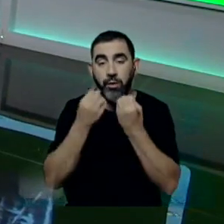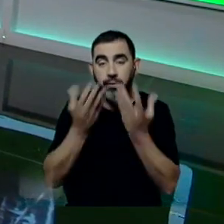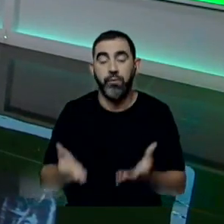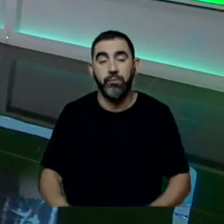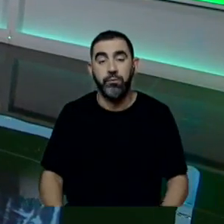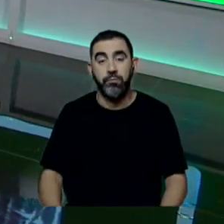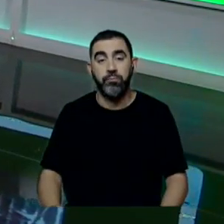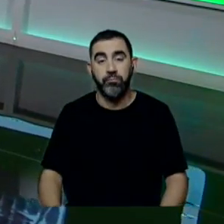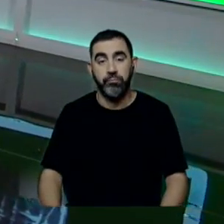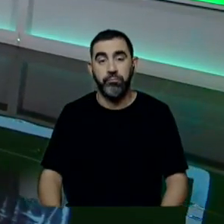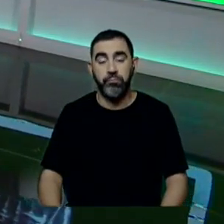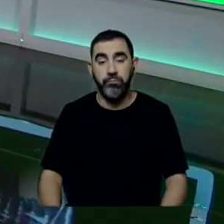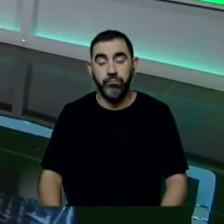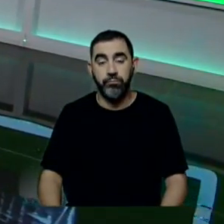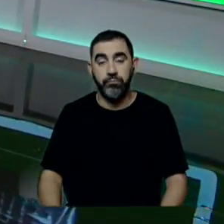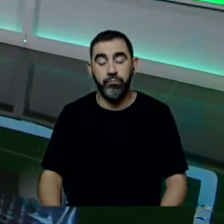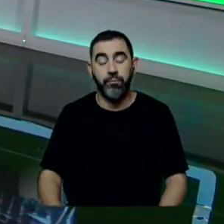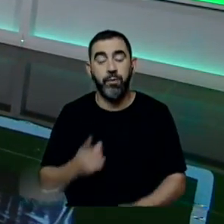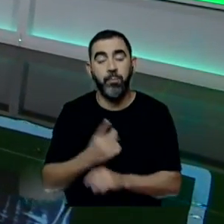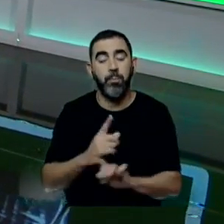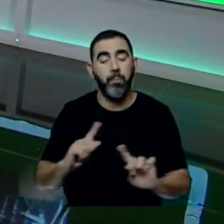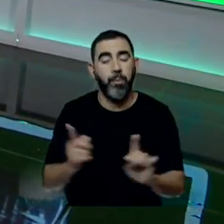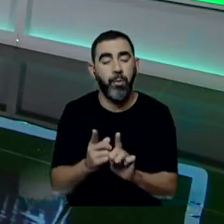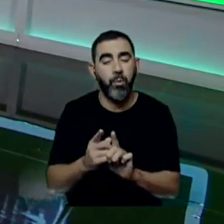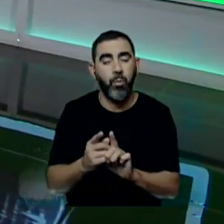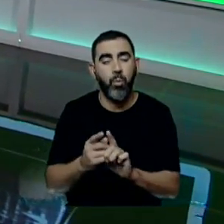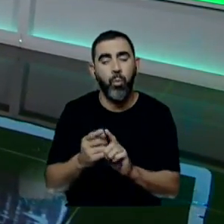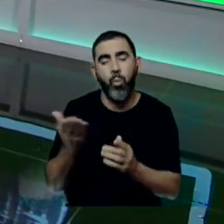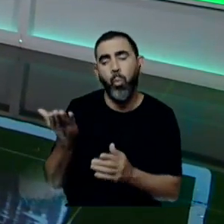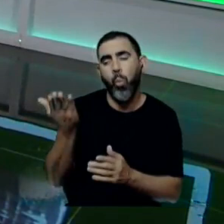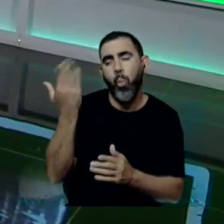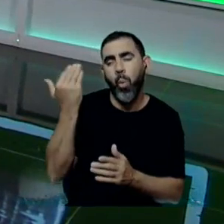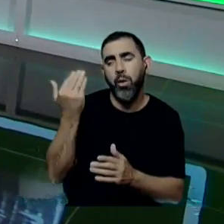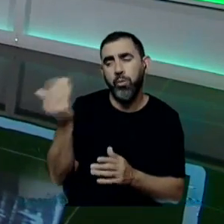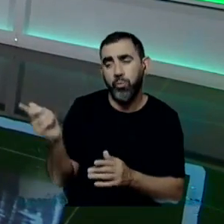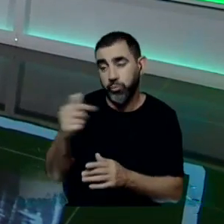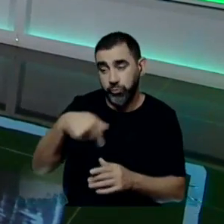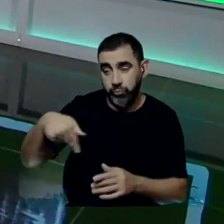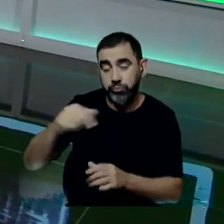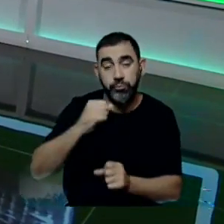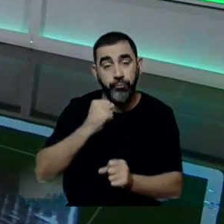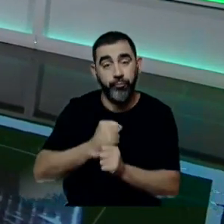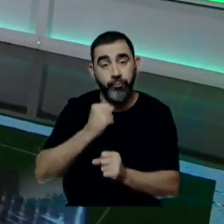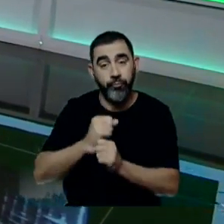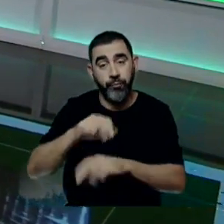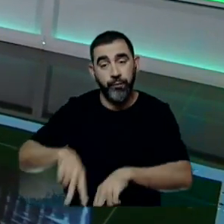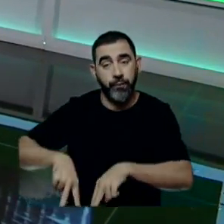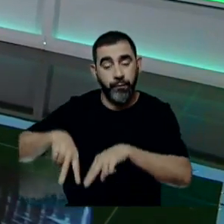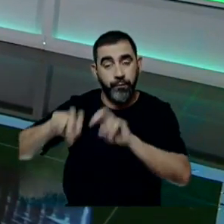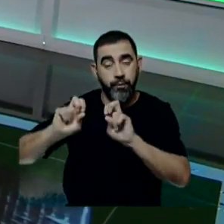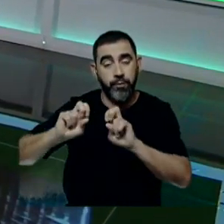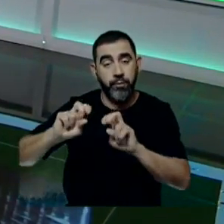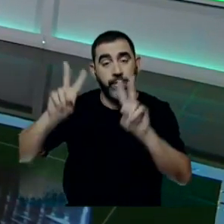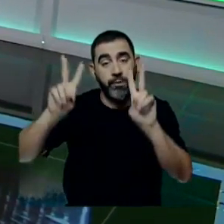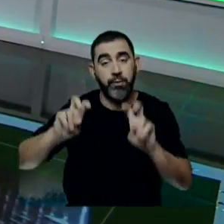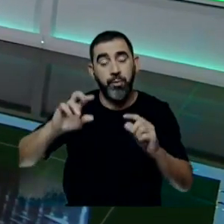muchas gracias por estos minutos. Marcel, primero, brevemente, ¿cuánto hace que tú y la gente que te acompaña está trabajando en investigar lo que tiene que